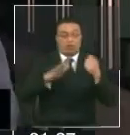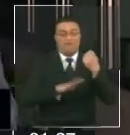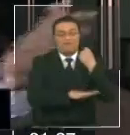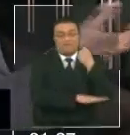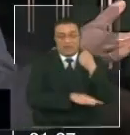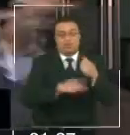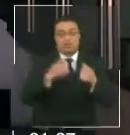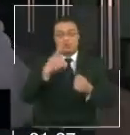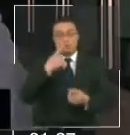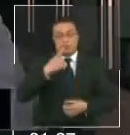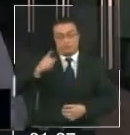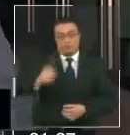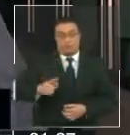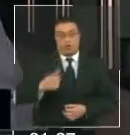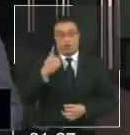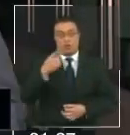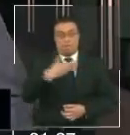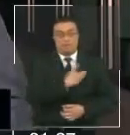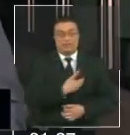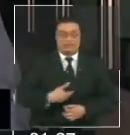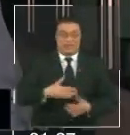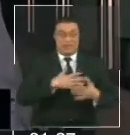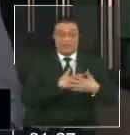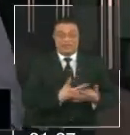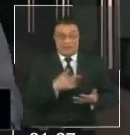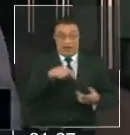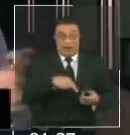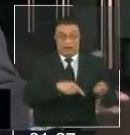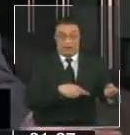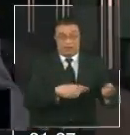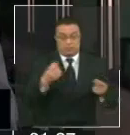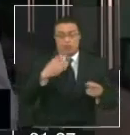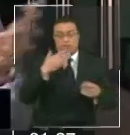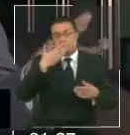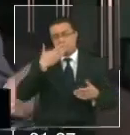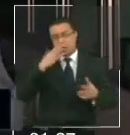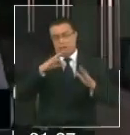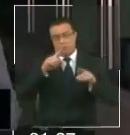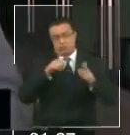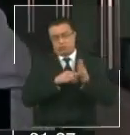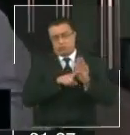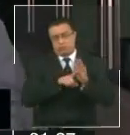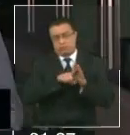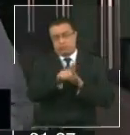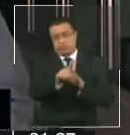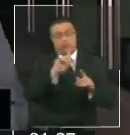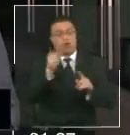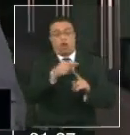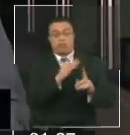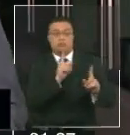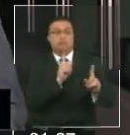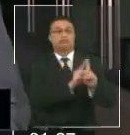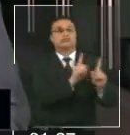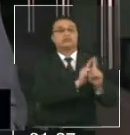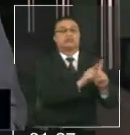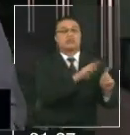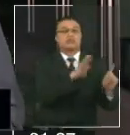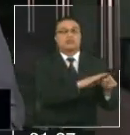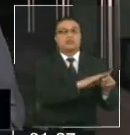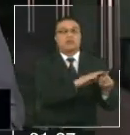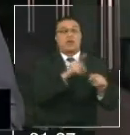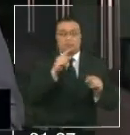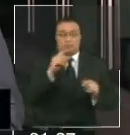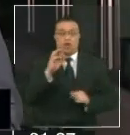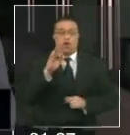una candidata, entonces candidata, hoy presidenta, Michelle Bachelet, que tenía una tremenda popularidad y mucha gente quiso ponerse detrás de ella. Pero es bien